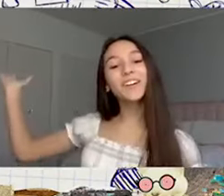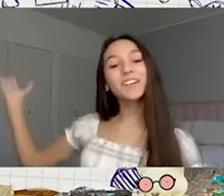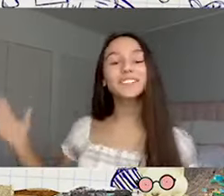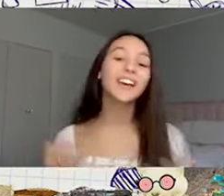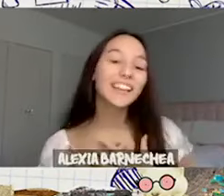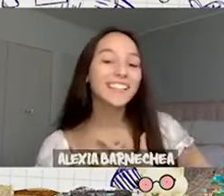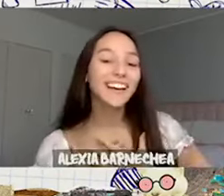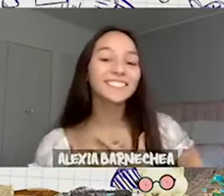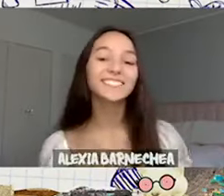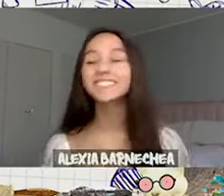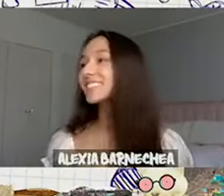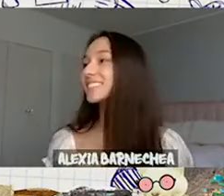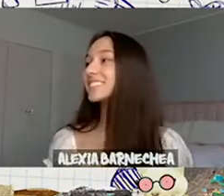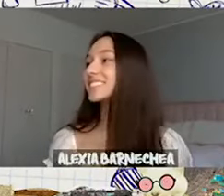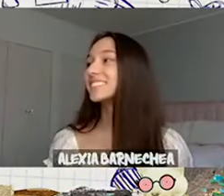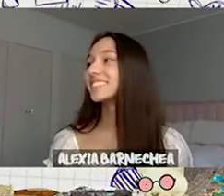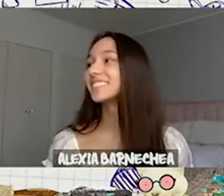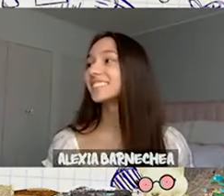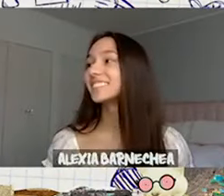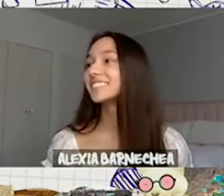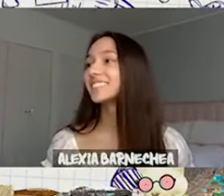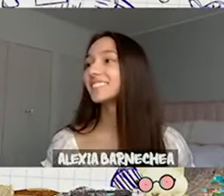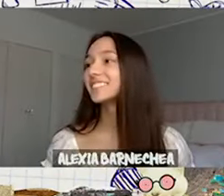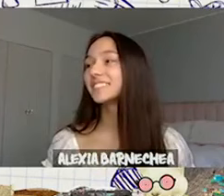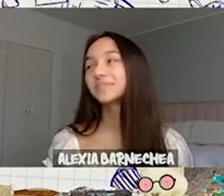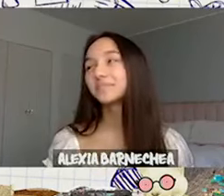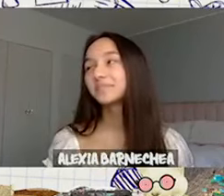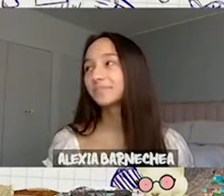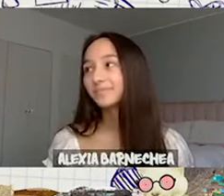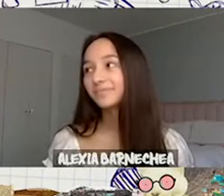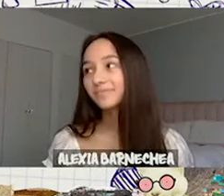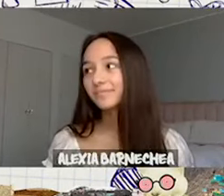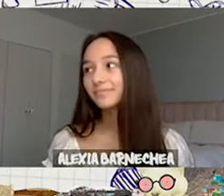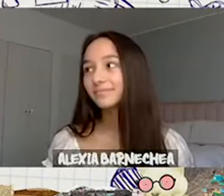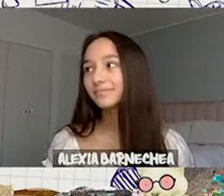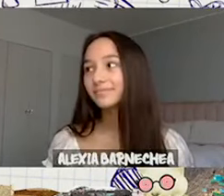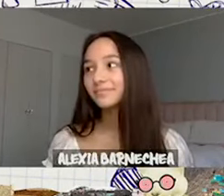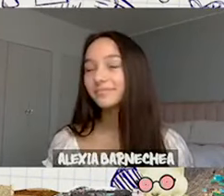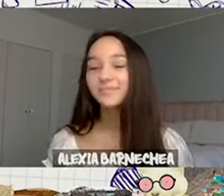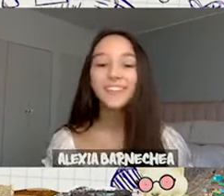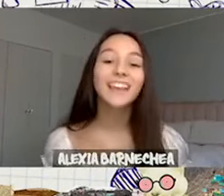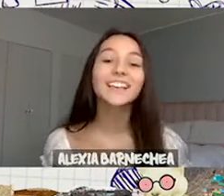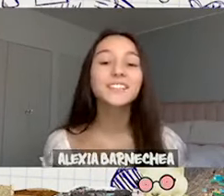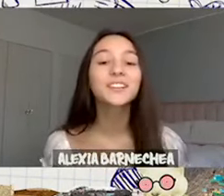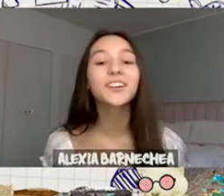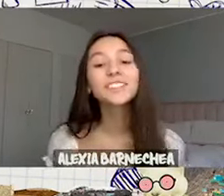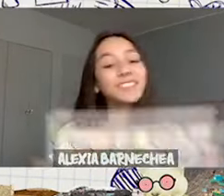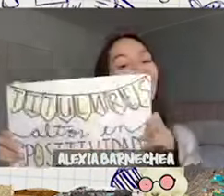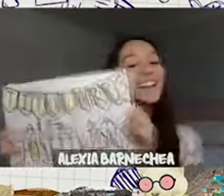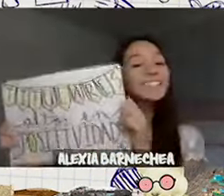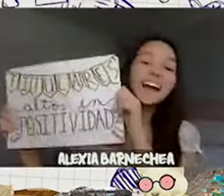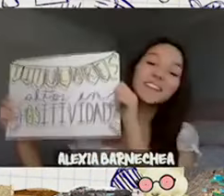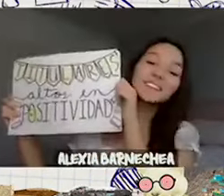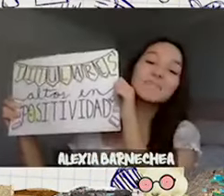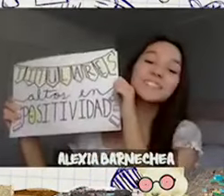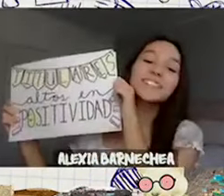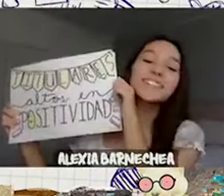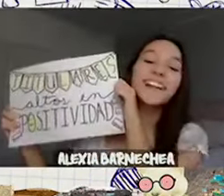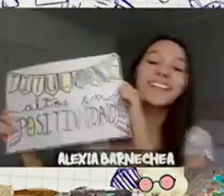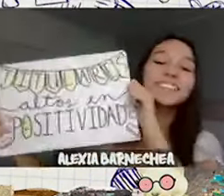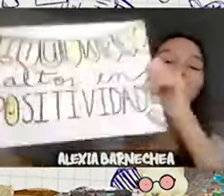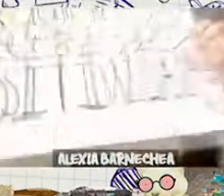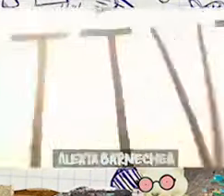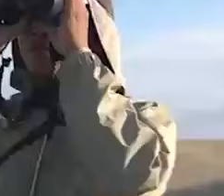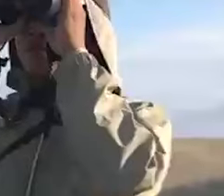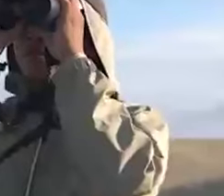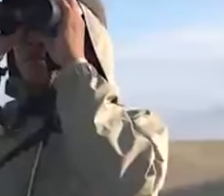¡Hola a todos! Soy Elixia. Y yo soy Eduardo Mesa. Perdón por invitarme. Y estos son los titulares altos